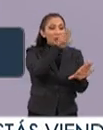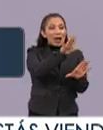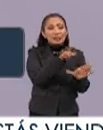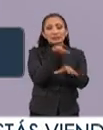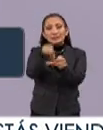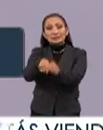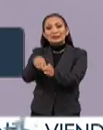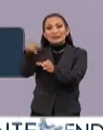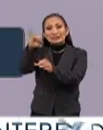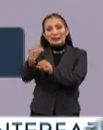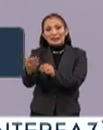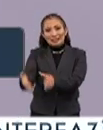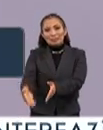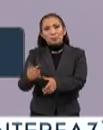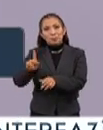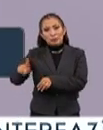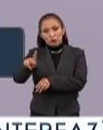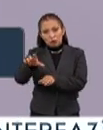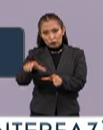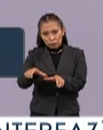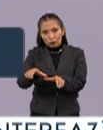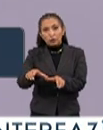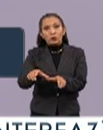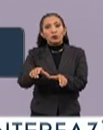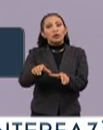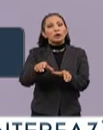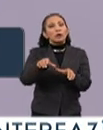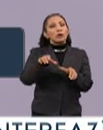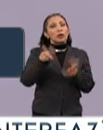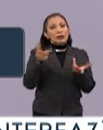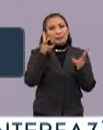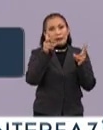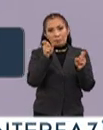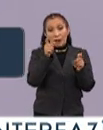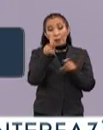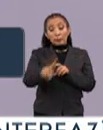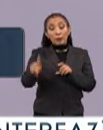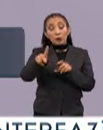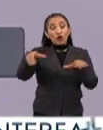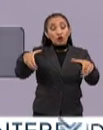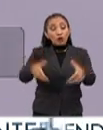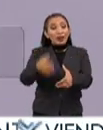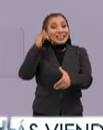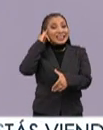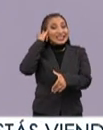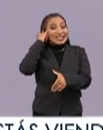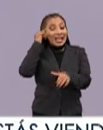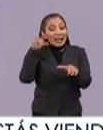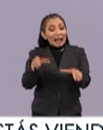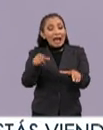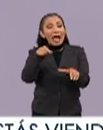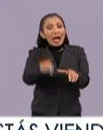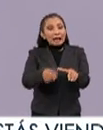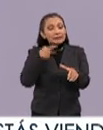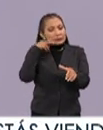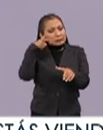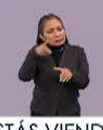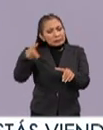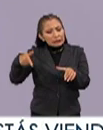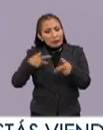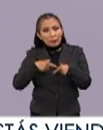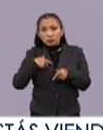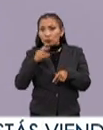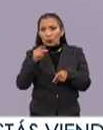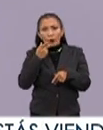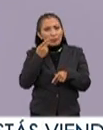rasgo de la identidad de un pueblo. Entonces, el tema de pueblos indígenas es donde percibimos que hay gente que